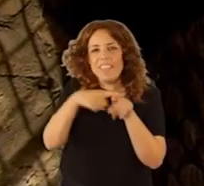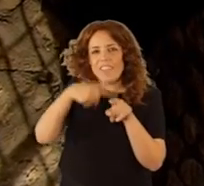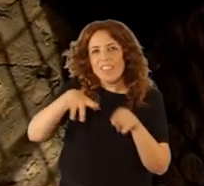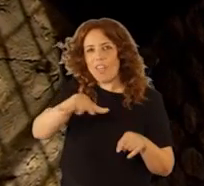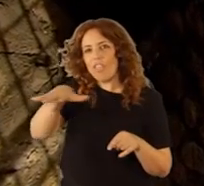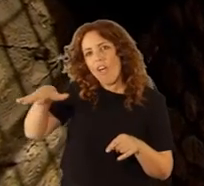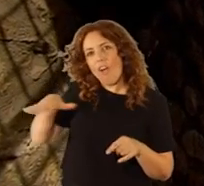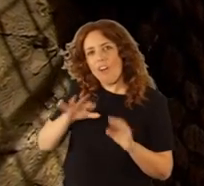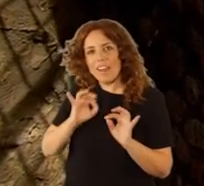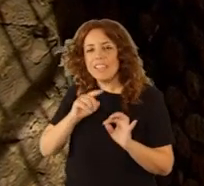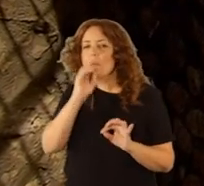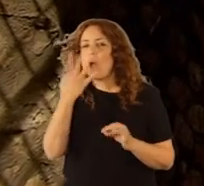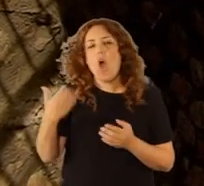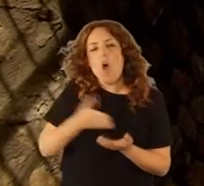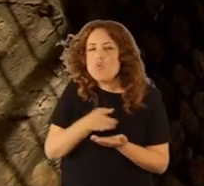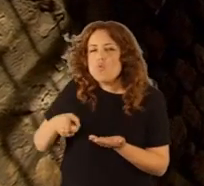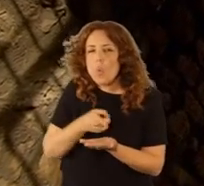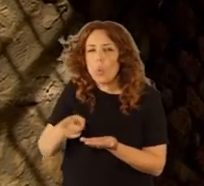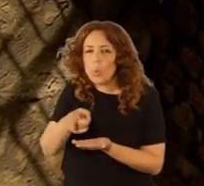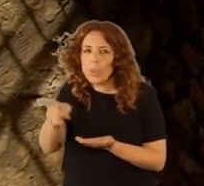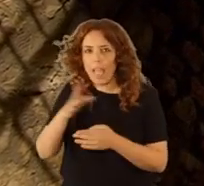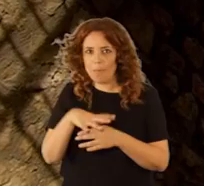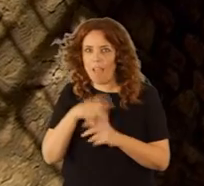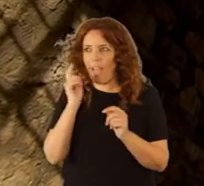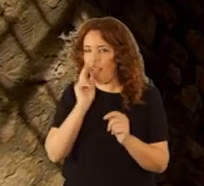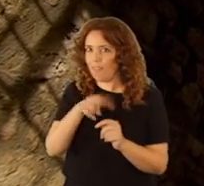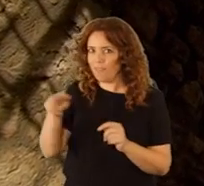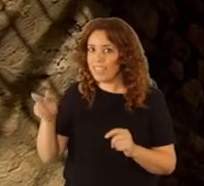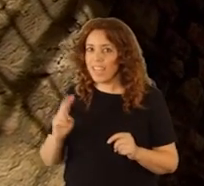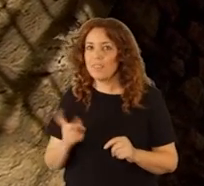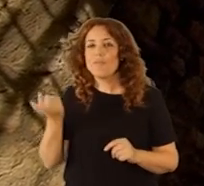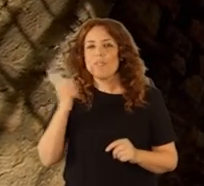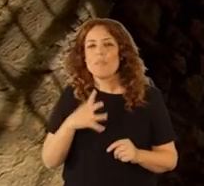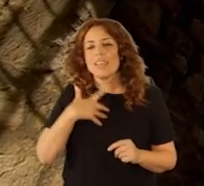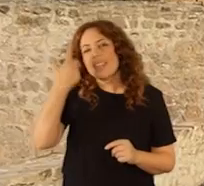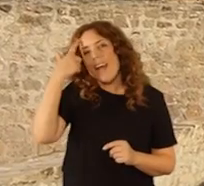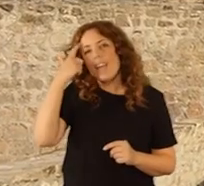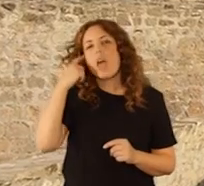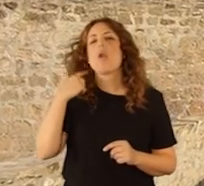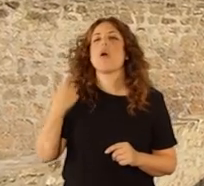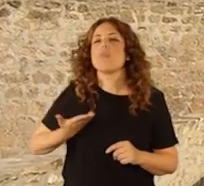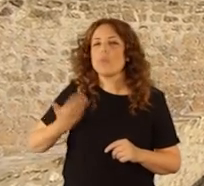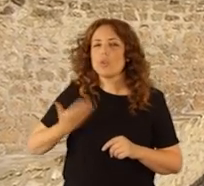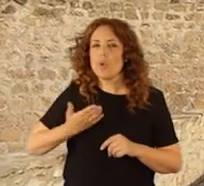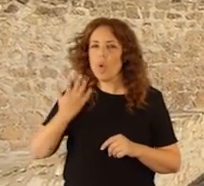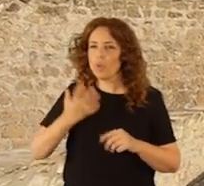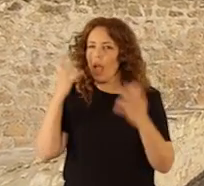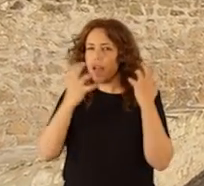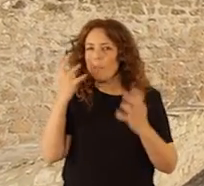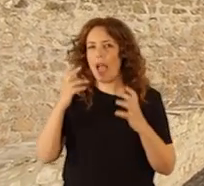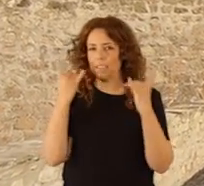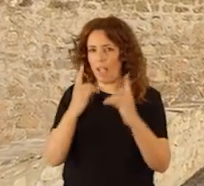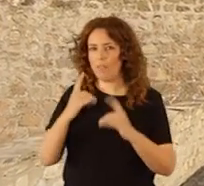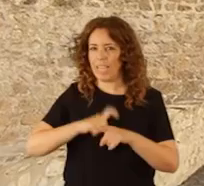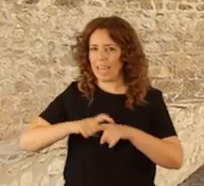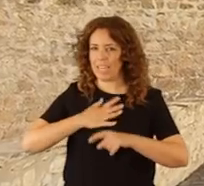distintos hábitat y las mejores Rutas para descubrirlos y conocer además las valiosas especies endémicas que habitan